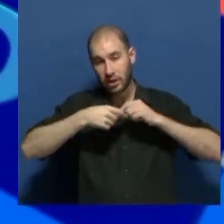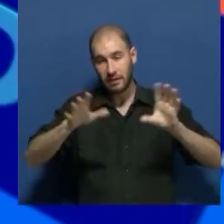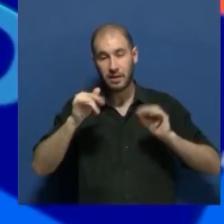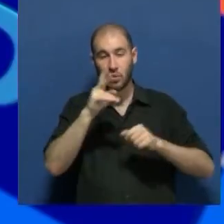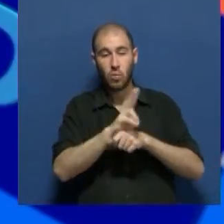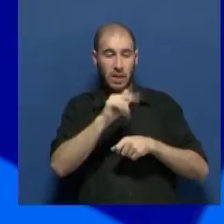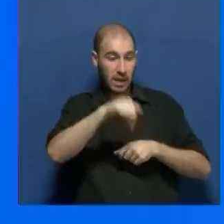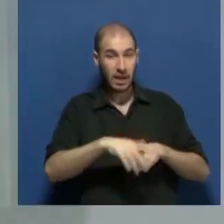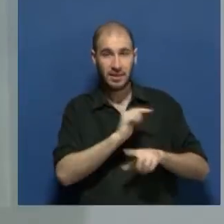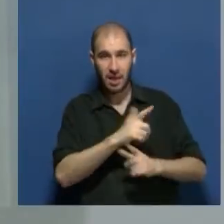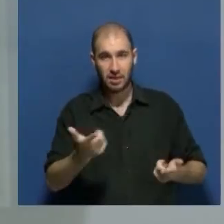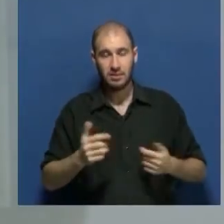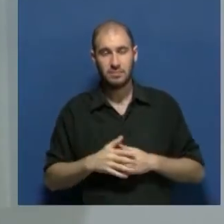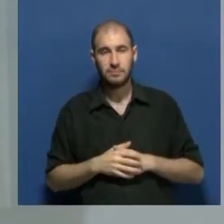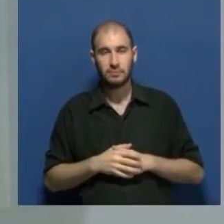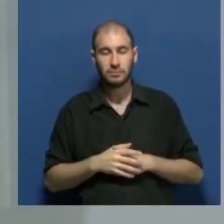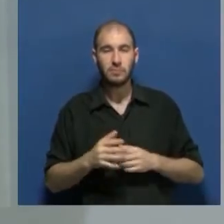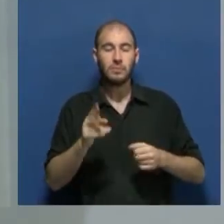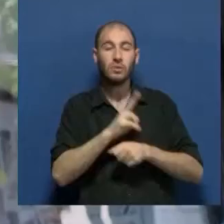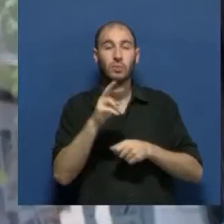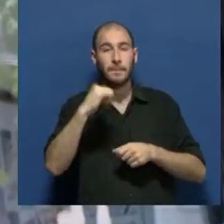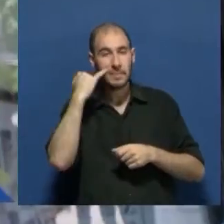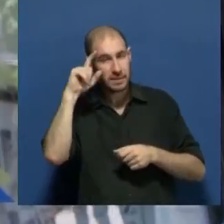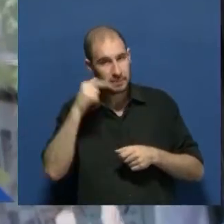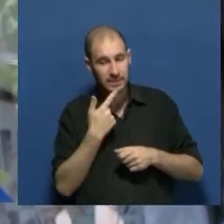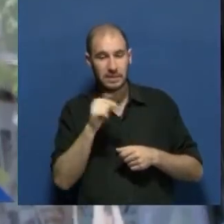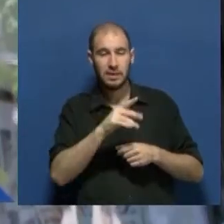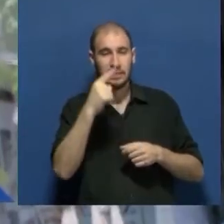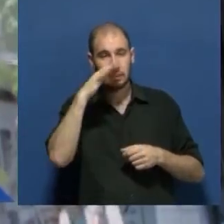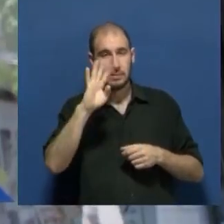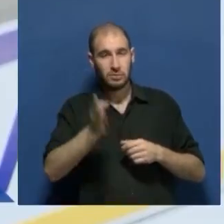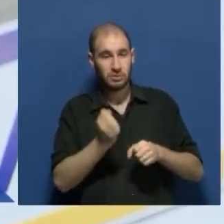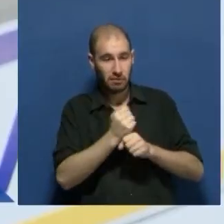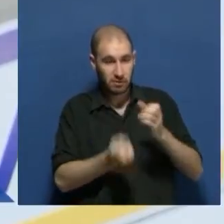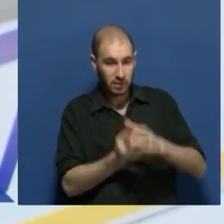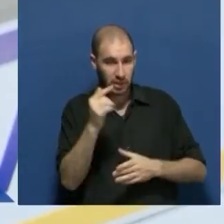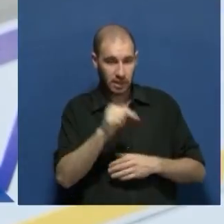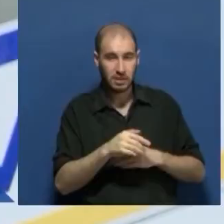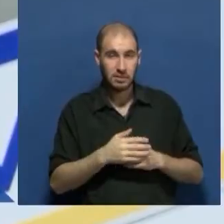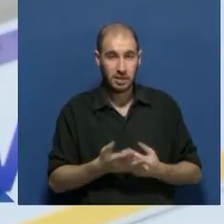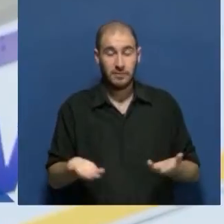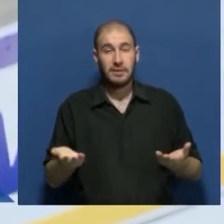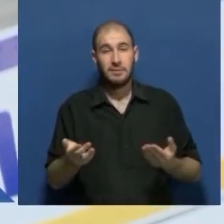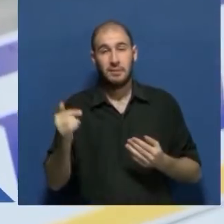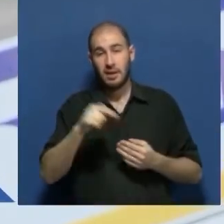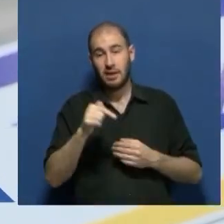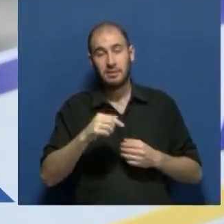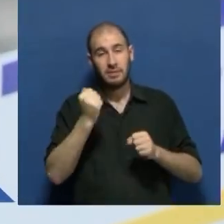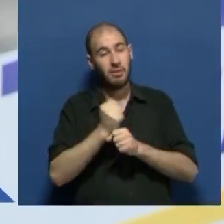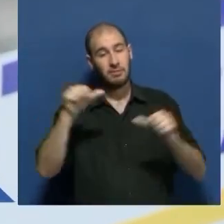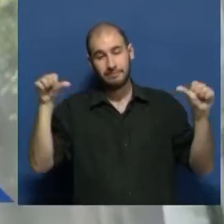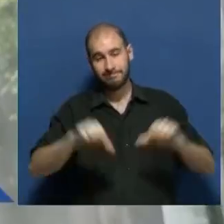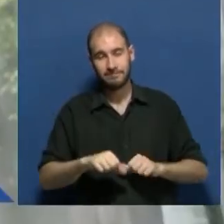local, no protege las pymes, que son las que generan el 70% del empleo, bueno, se va a deteriorar el